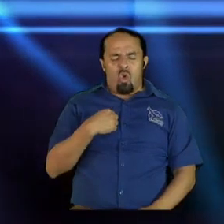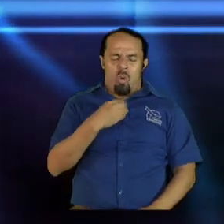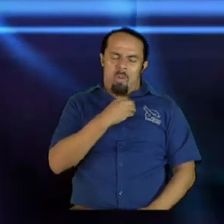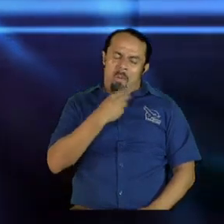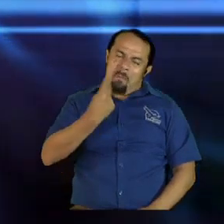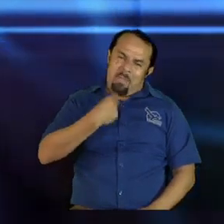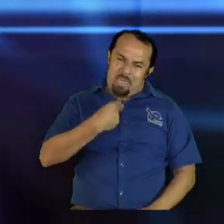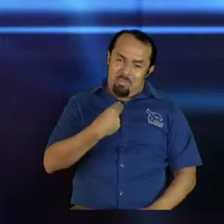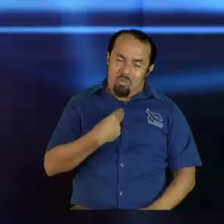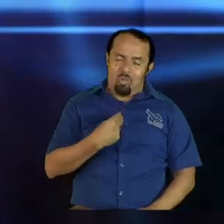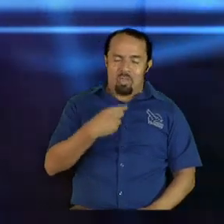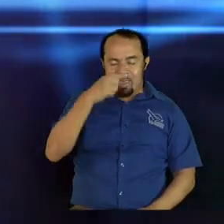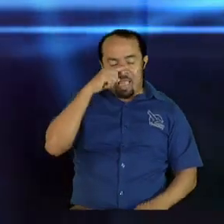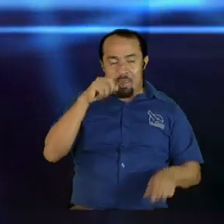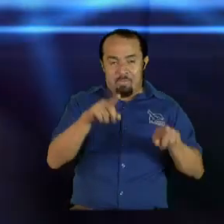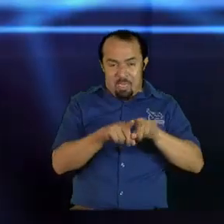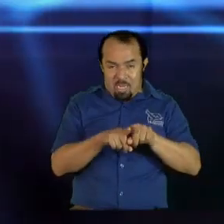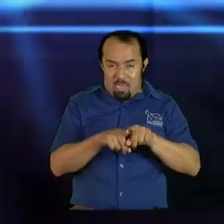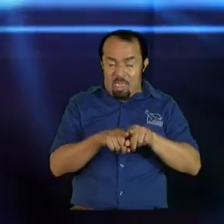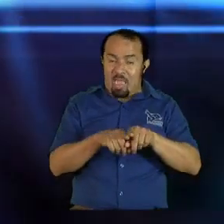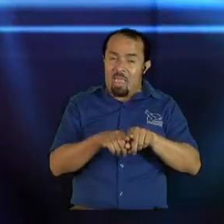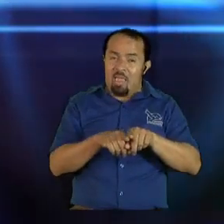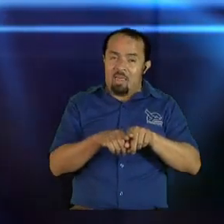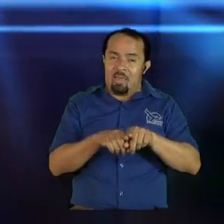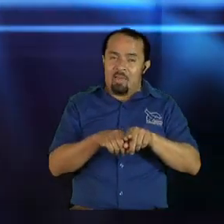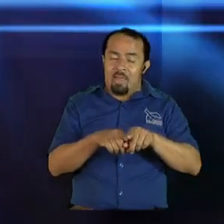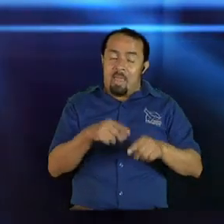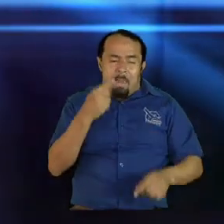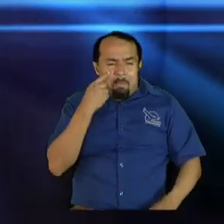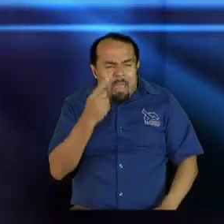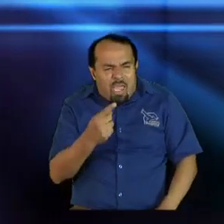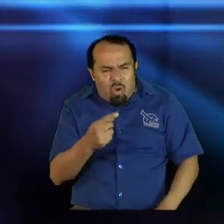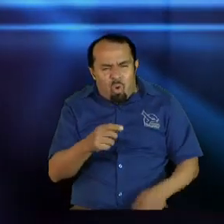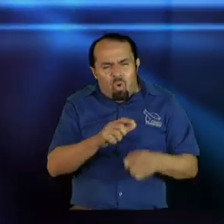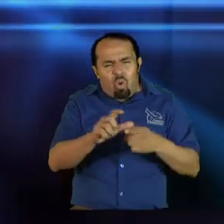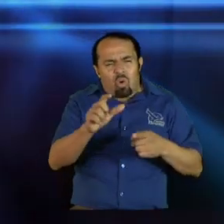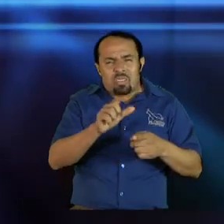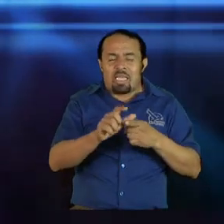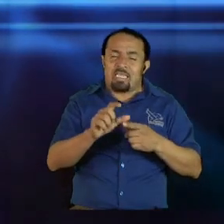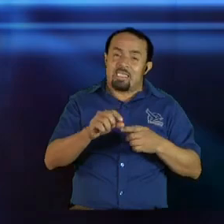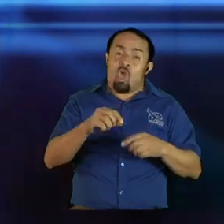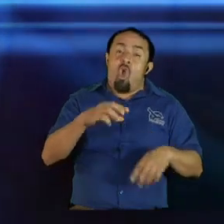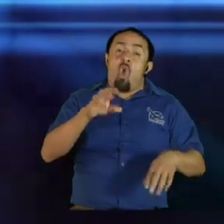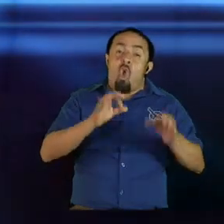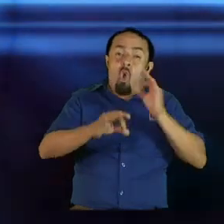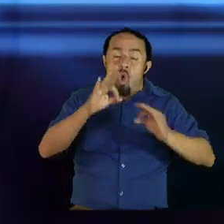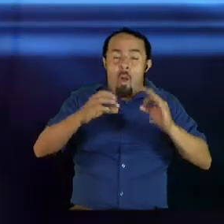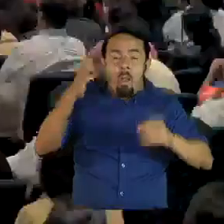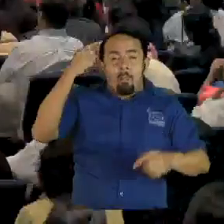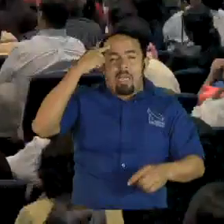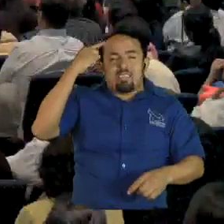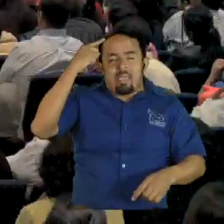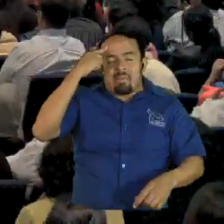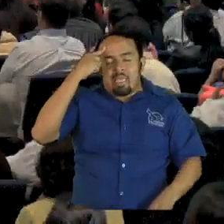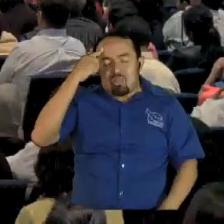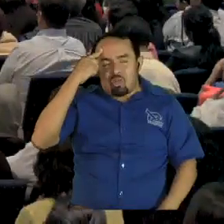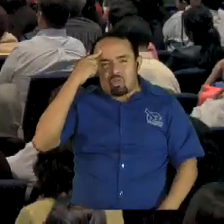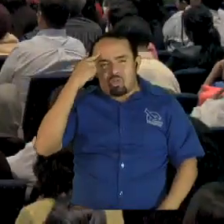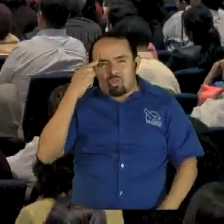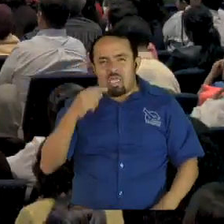Yo mismo a veces me descubro teniendo pensamientos